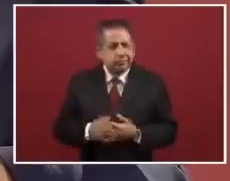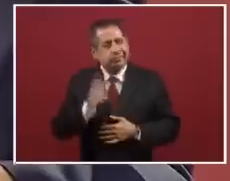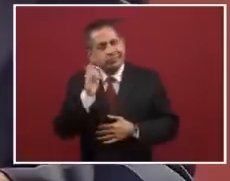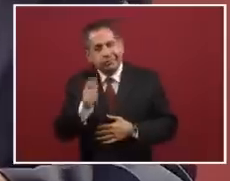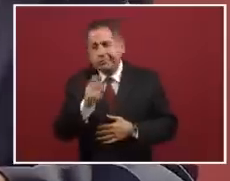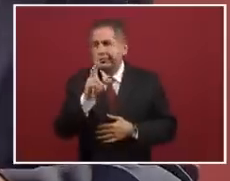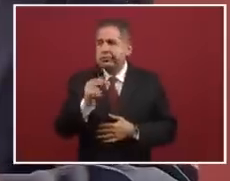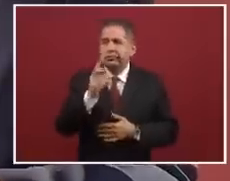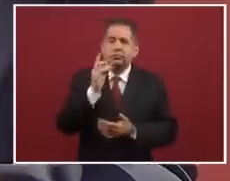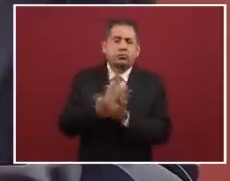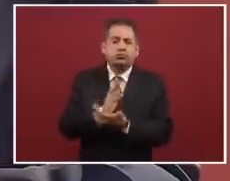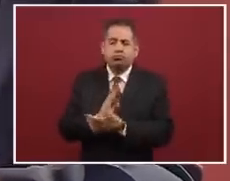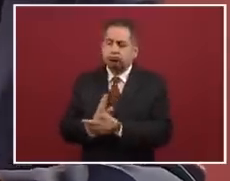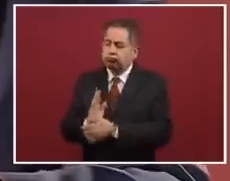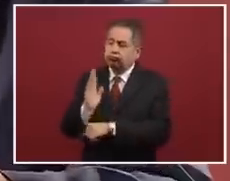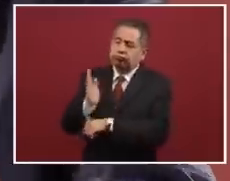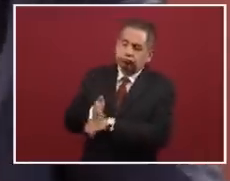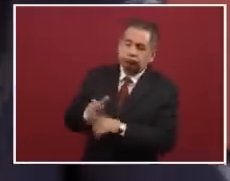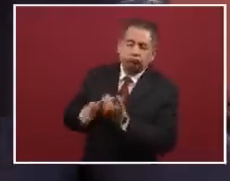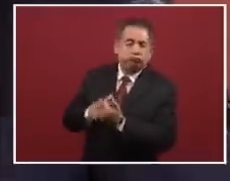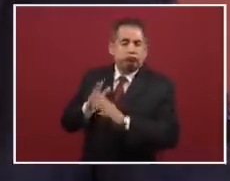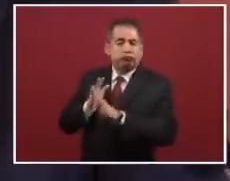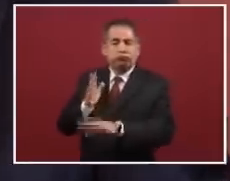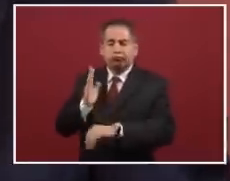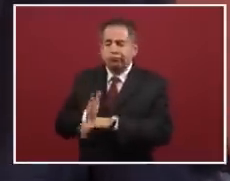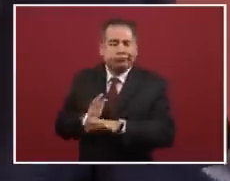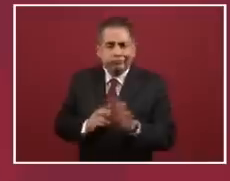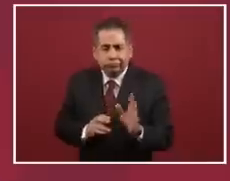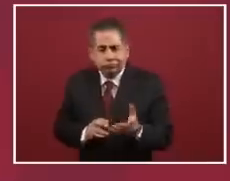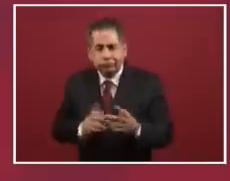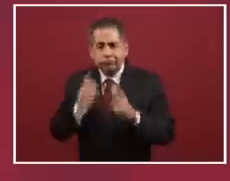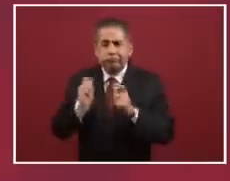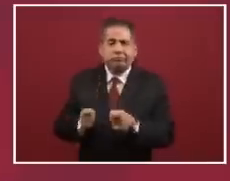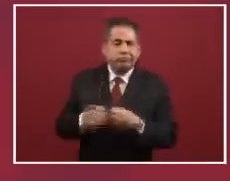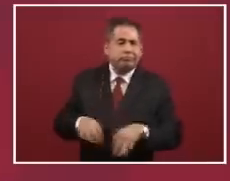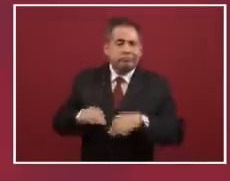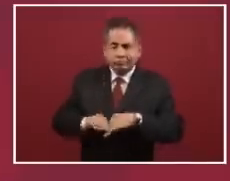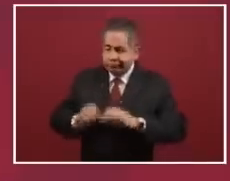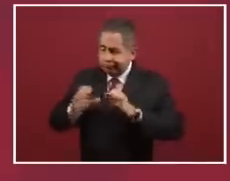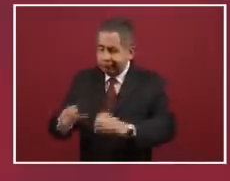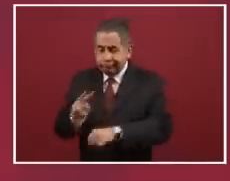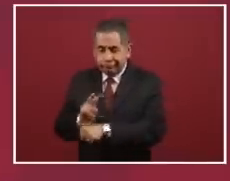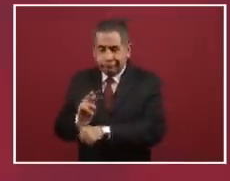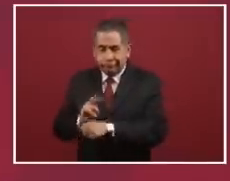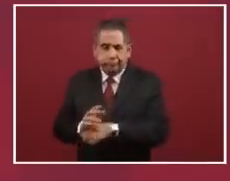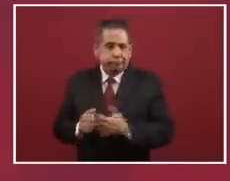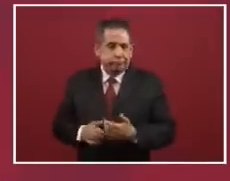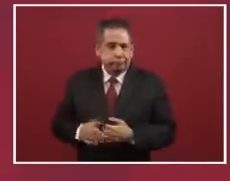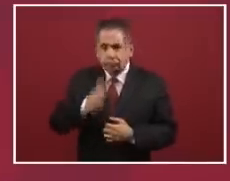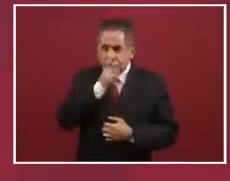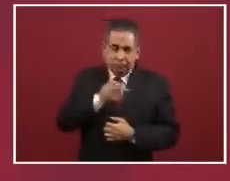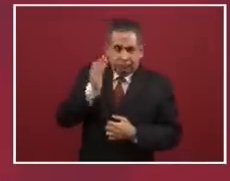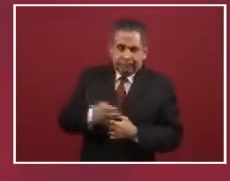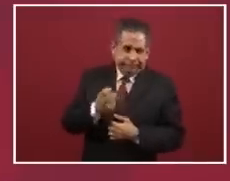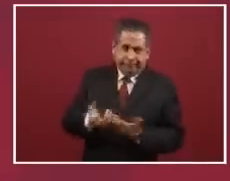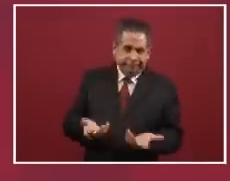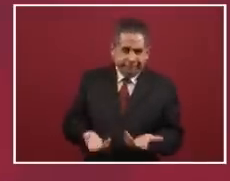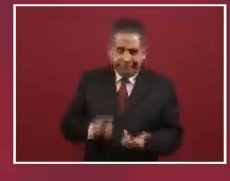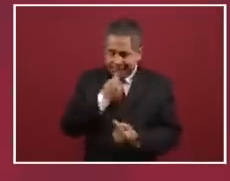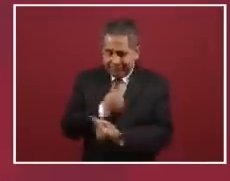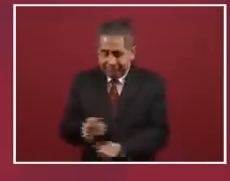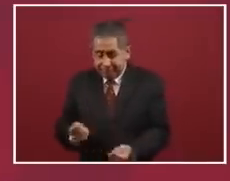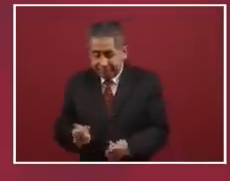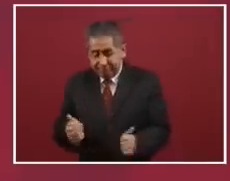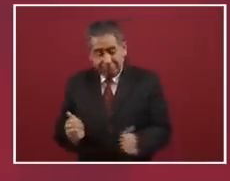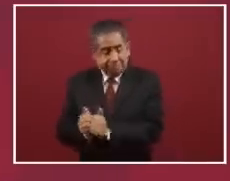sancionar al tráfico de personas, que ya de suyo es muy delicado, sino especialmente eso, que yo creo que es inaceptable desde el punto de vista